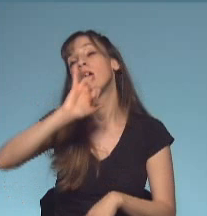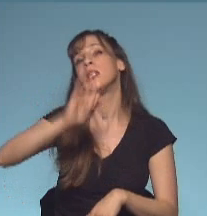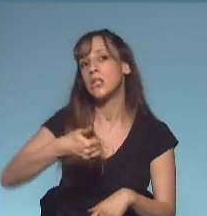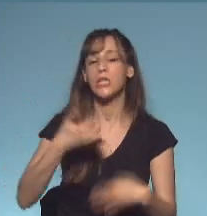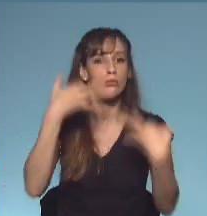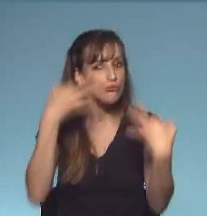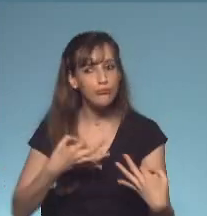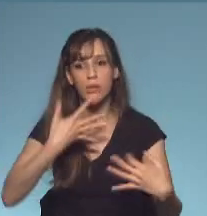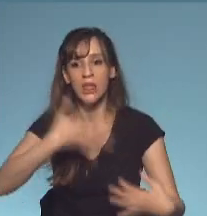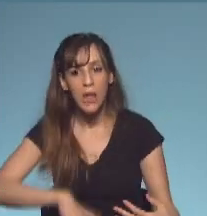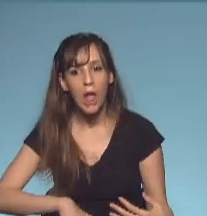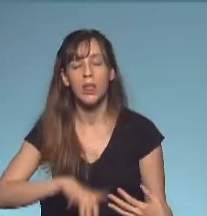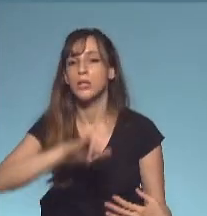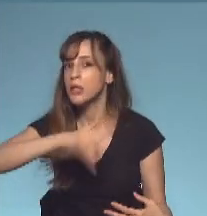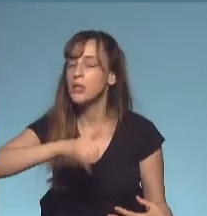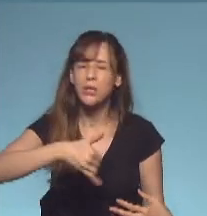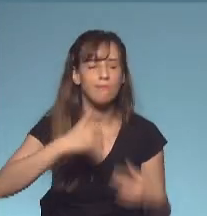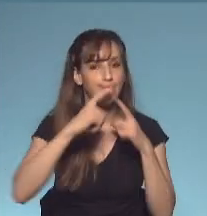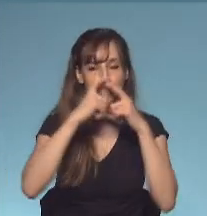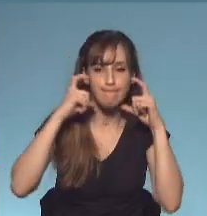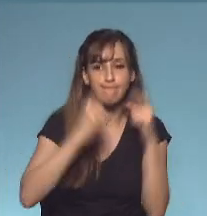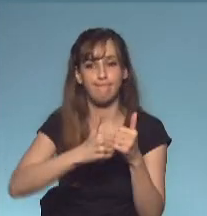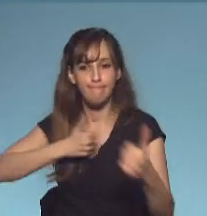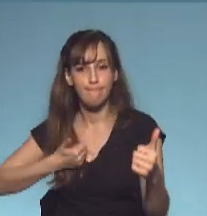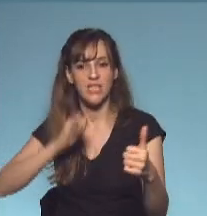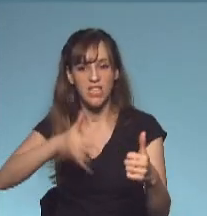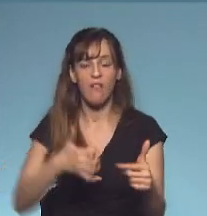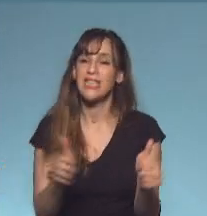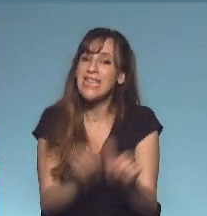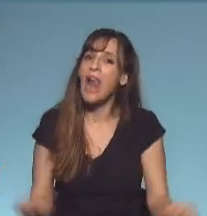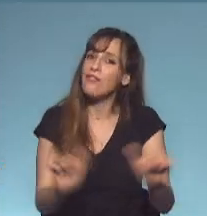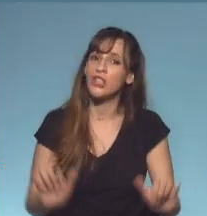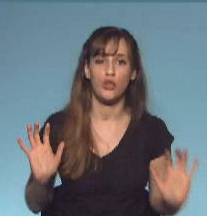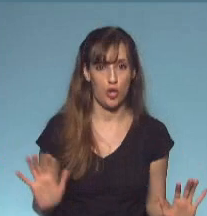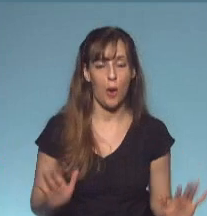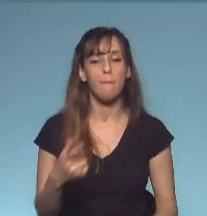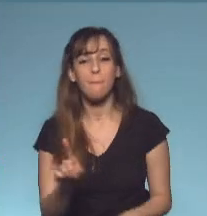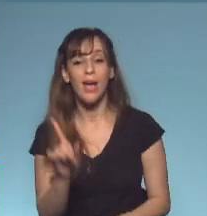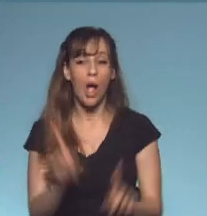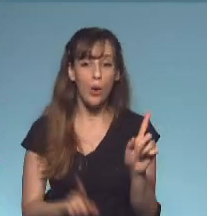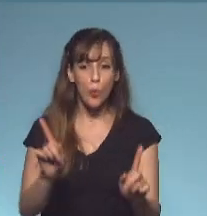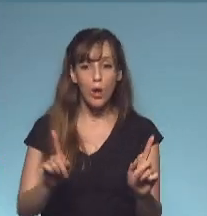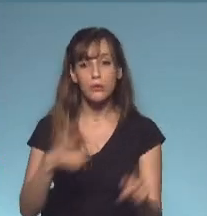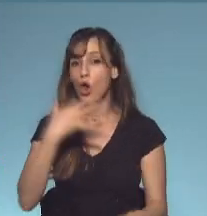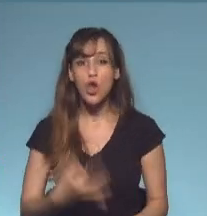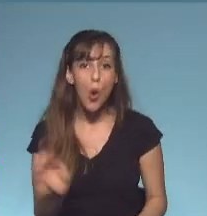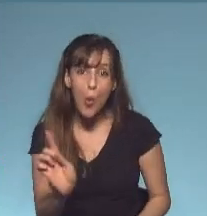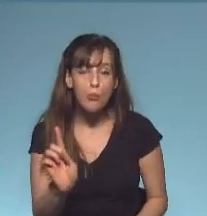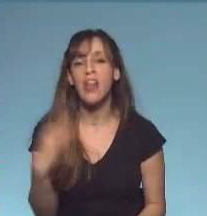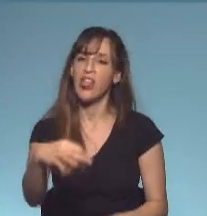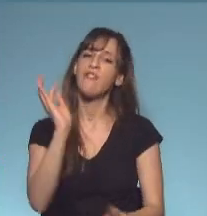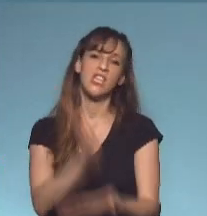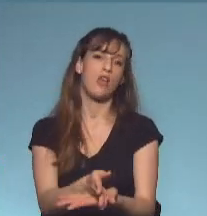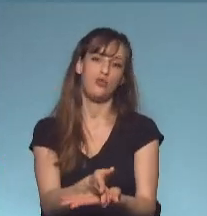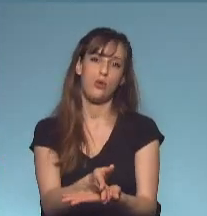comprende, comparte y acompaña, sabiendo que es un sacrificio. Ahora, para los que no cumplen, tiene que haber sanciones.